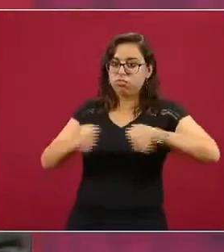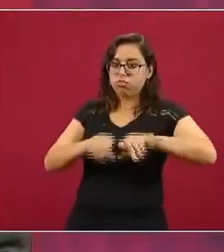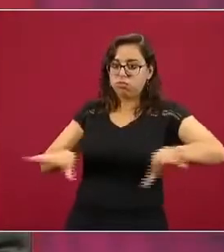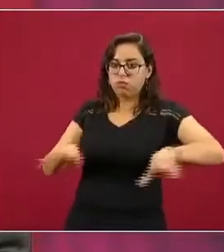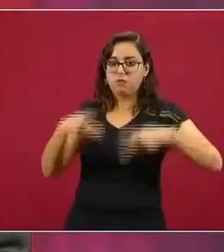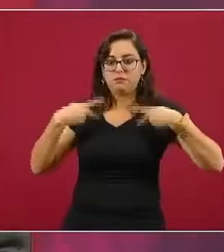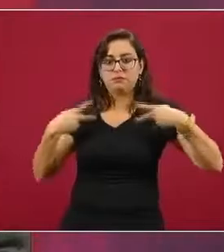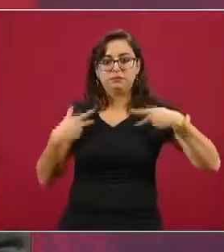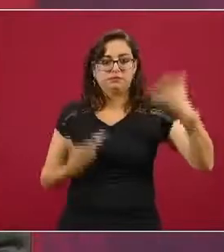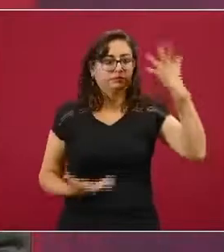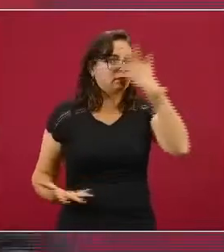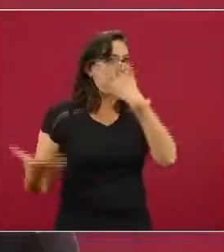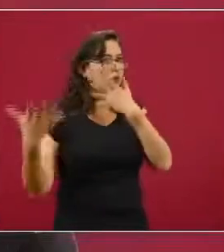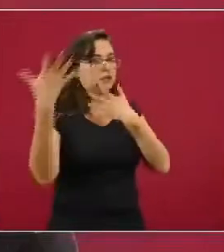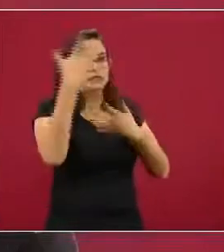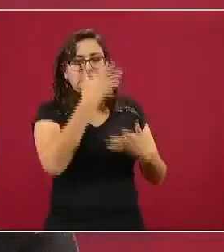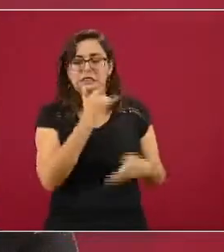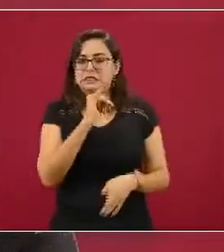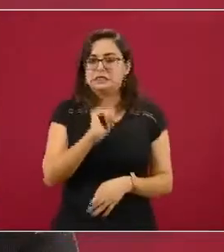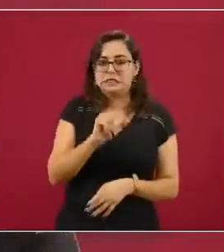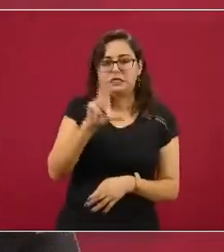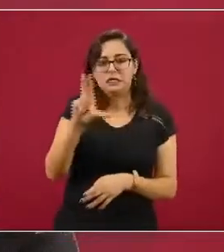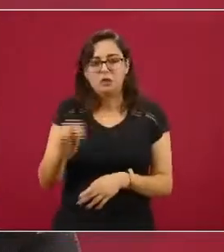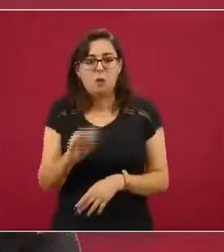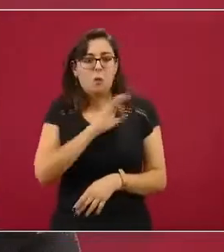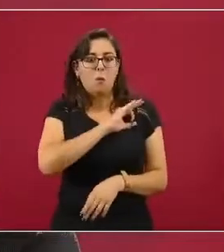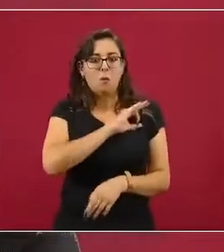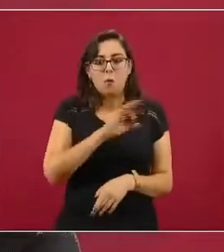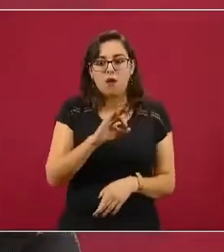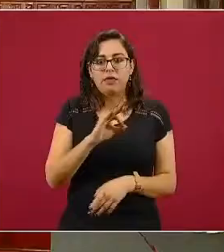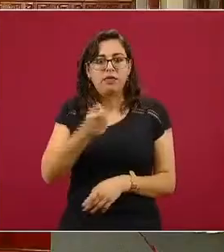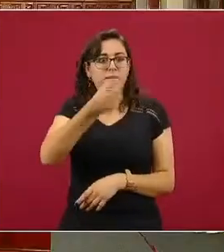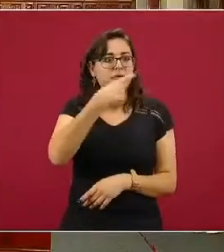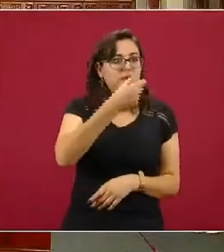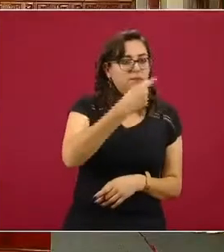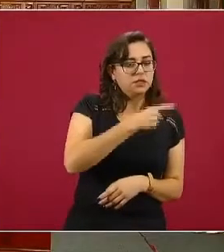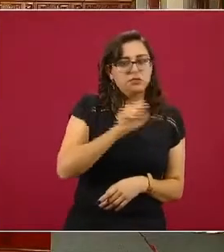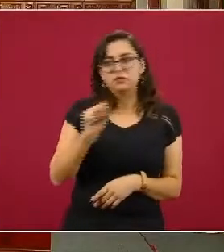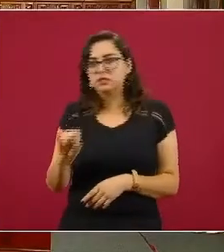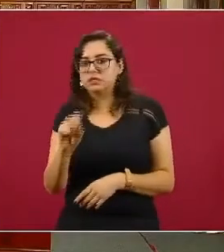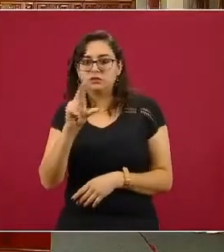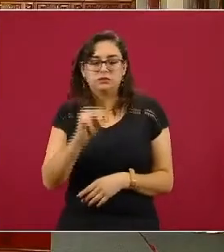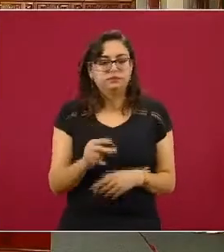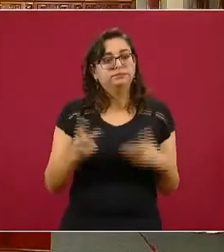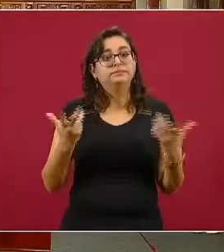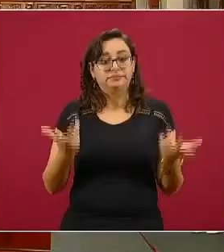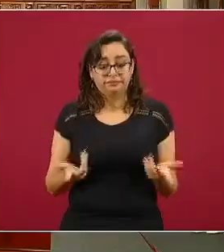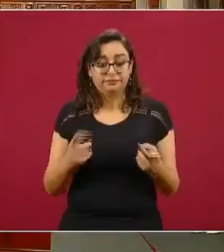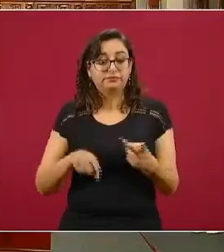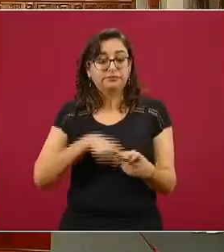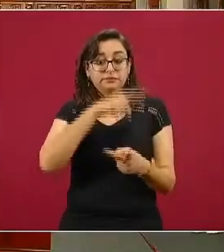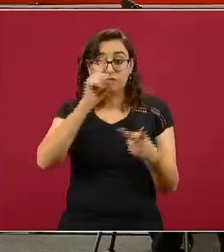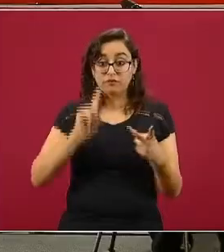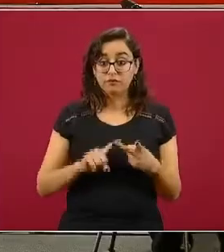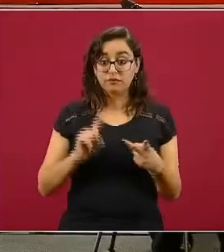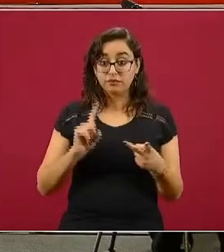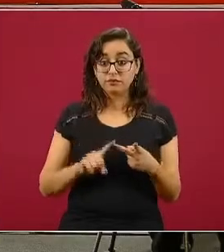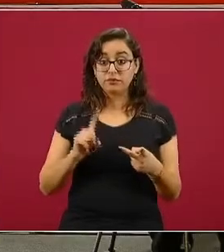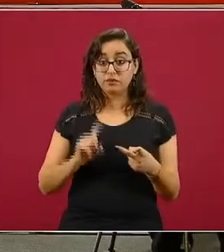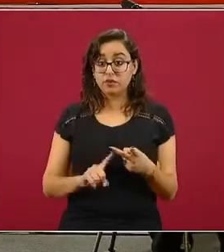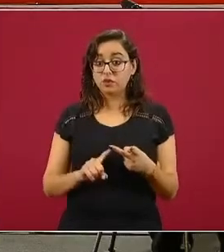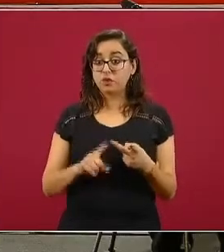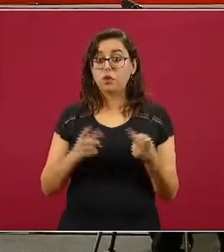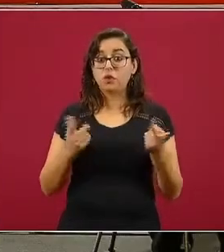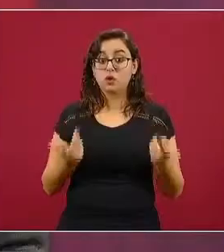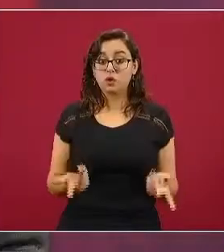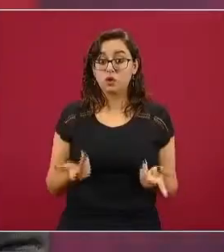una expectativa falsa de la posibilidad de tener una alternativa de tratamiento. Segundo, refutar un estudio